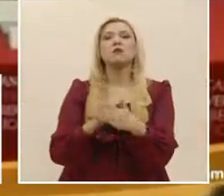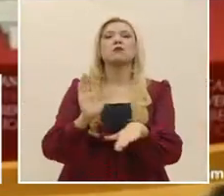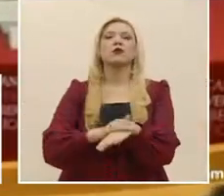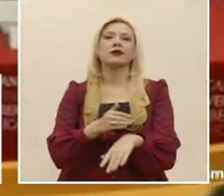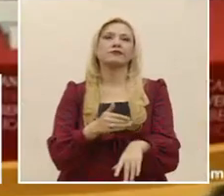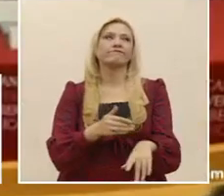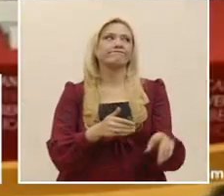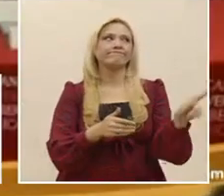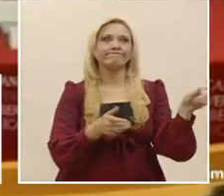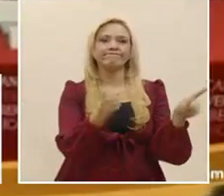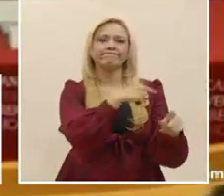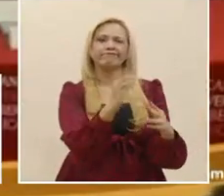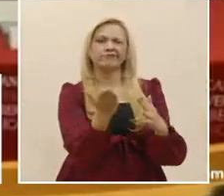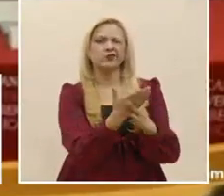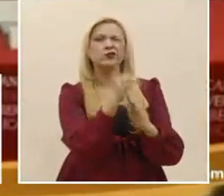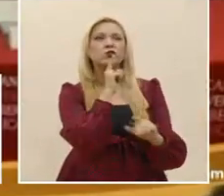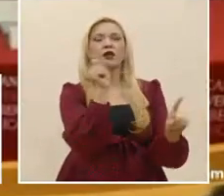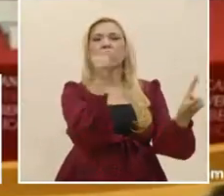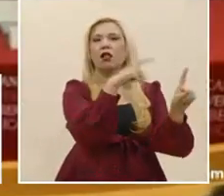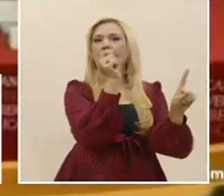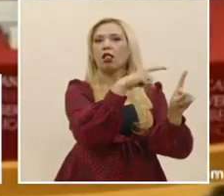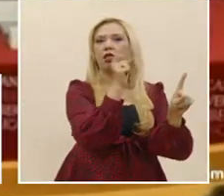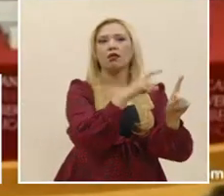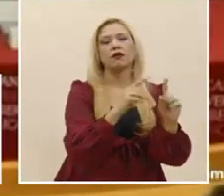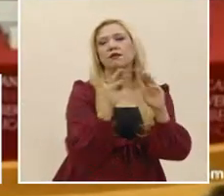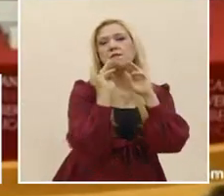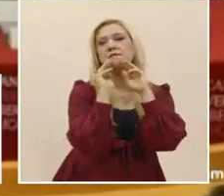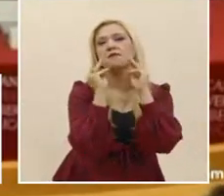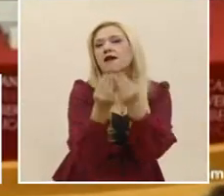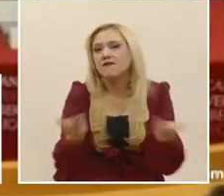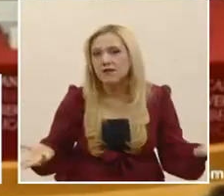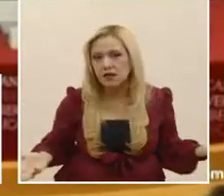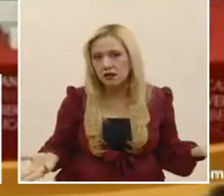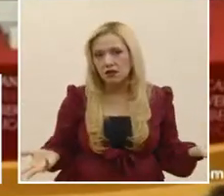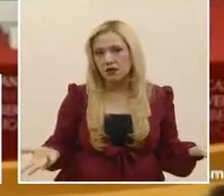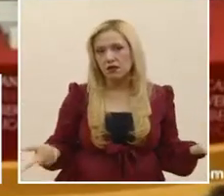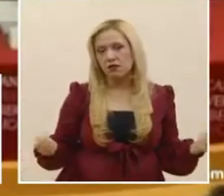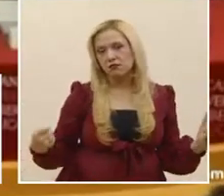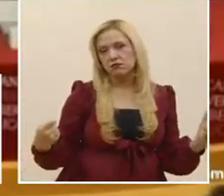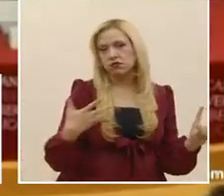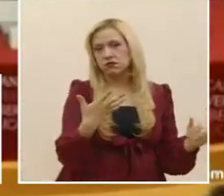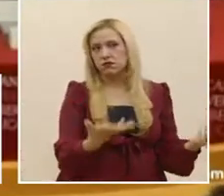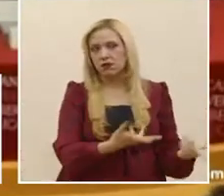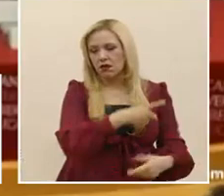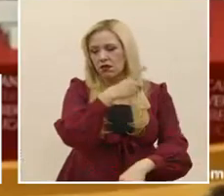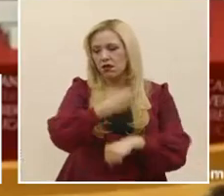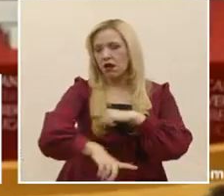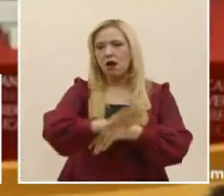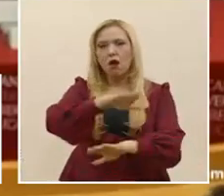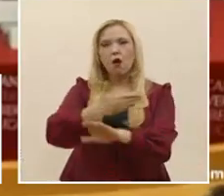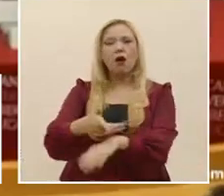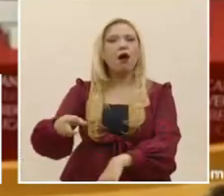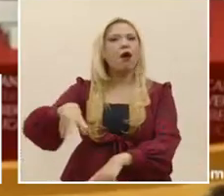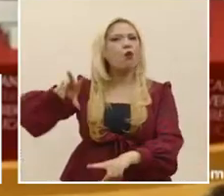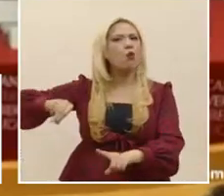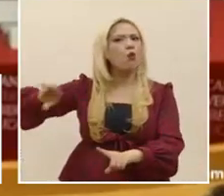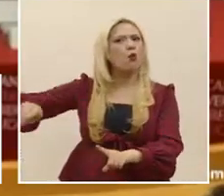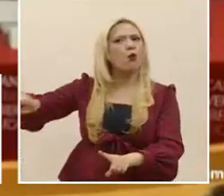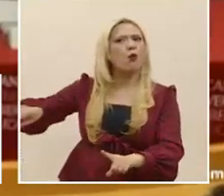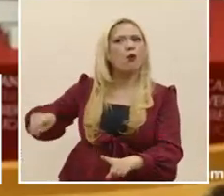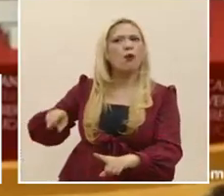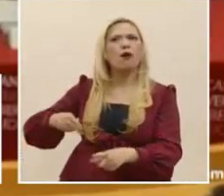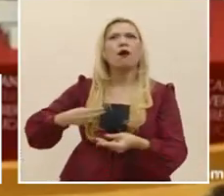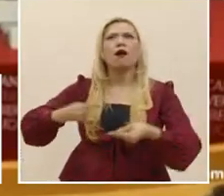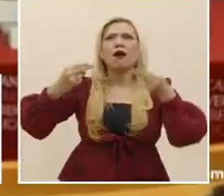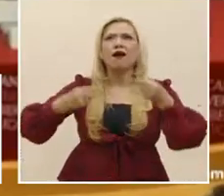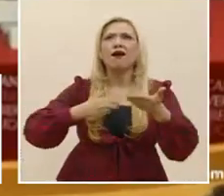monopólicas absolutas, que son cárteles y los cuales generalmente son considerados los más dañinos al mercado, tienen las sanciones más fuertes